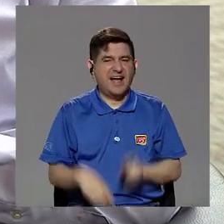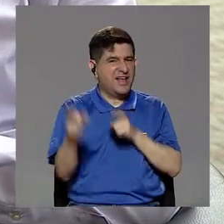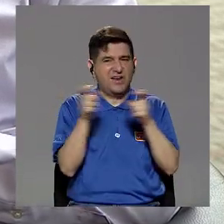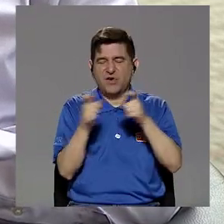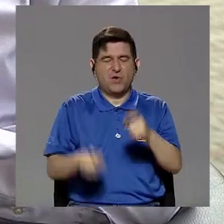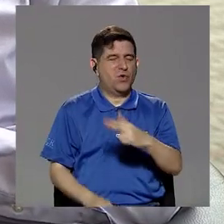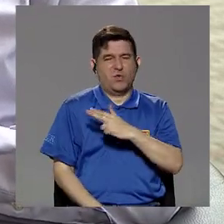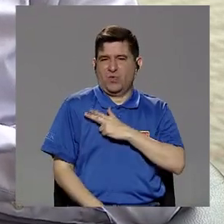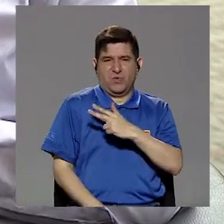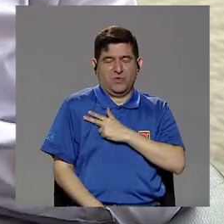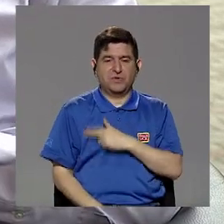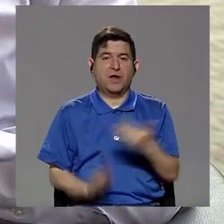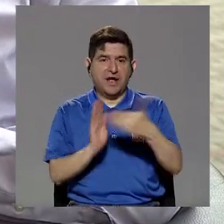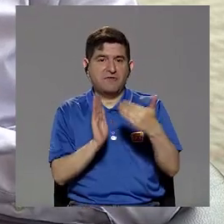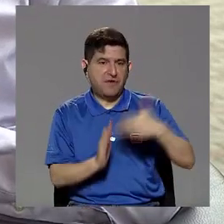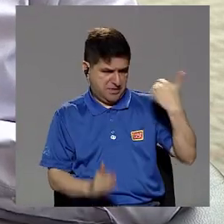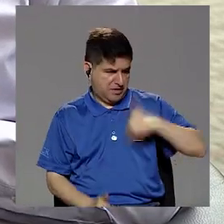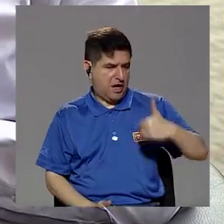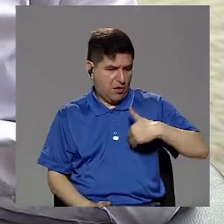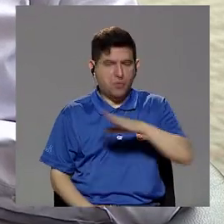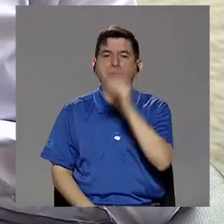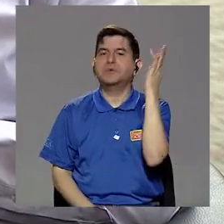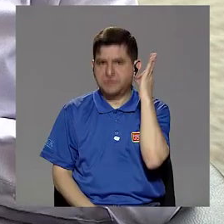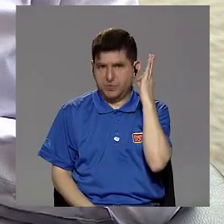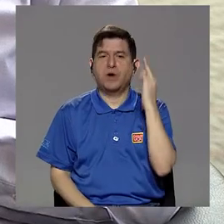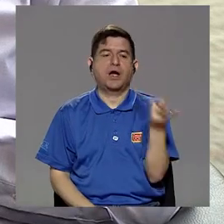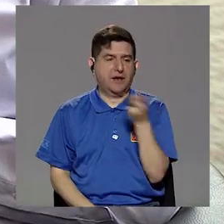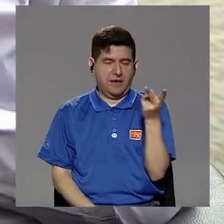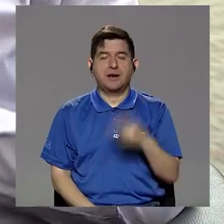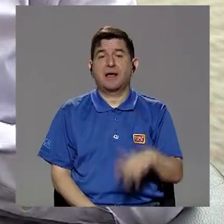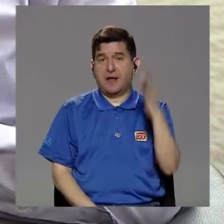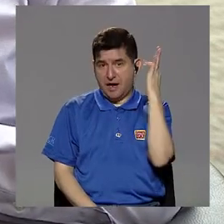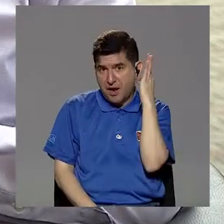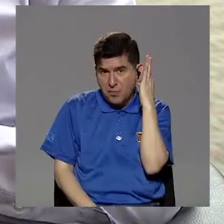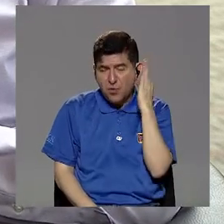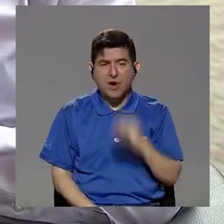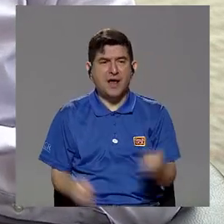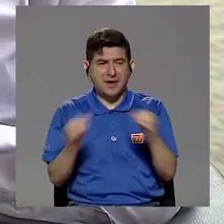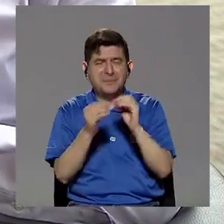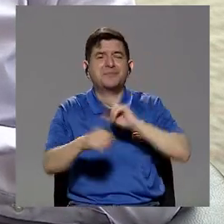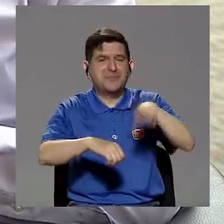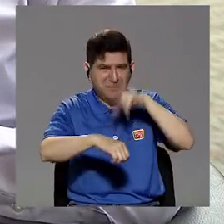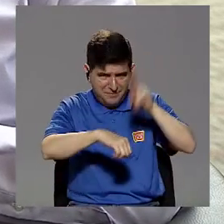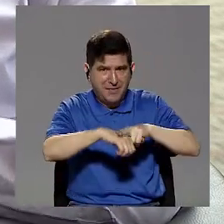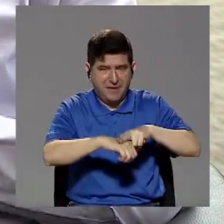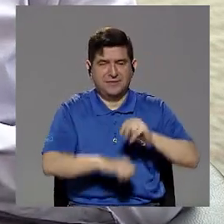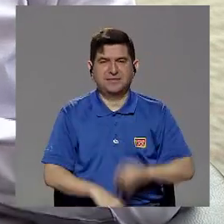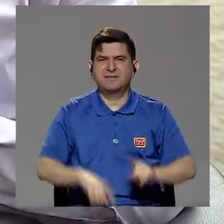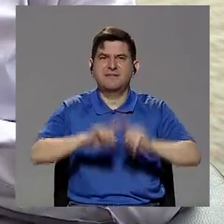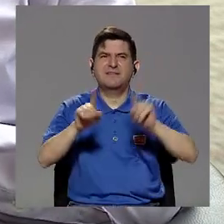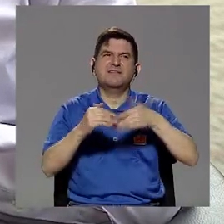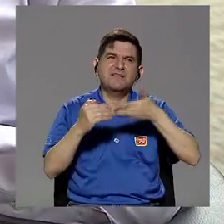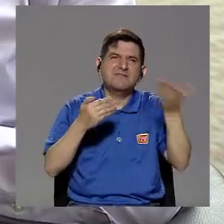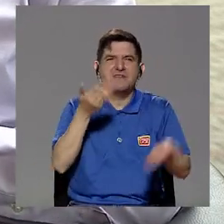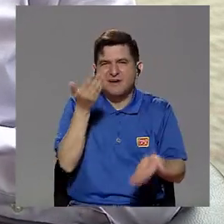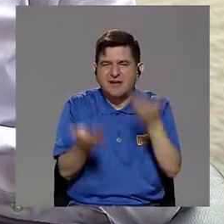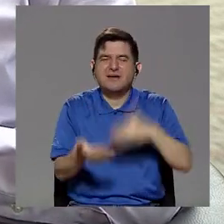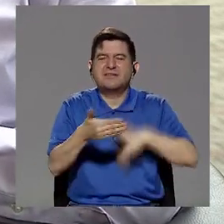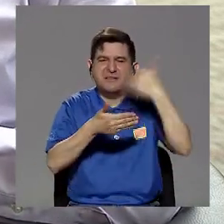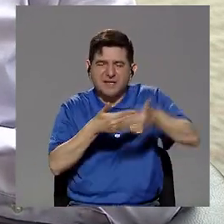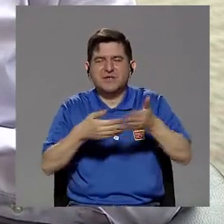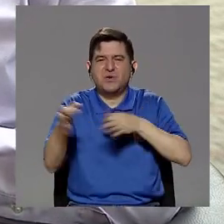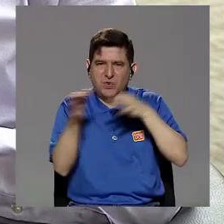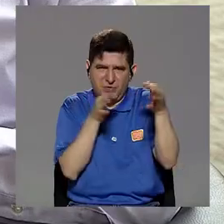incontinencia urinaria. Le va a afectar tanto a los hombres como a las mujeres. En las mujeres es un poquitito más frecuente, ¿de acuerdo? Por varios factores que tal vez